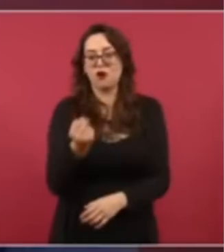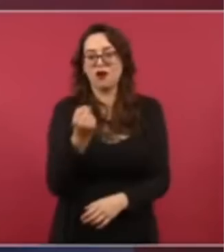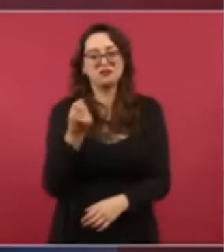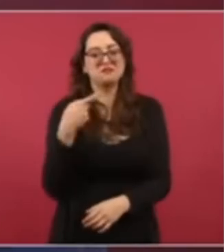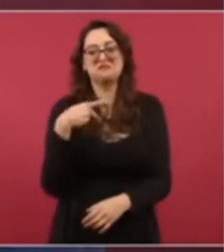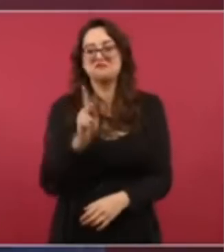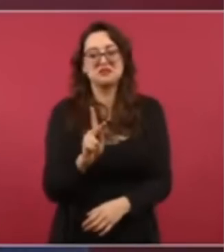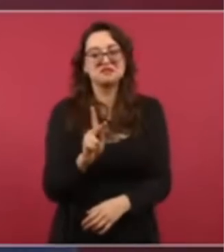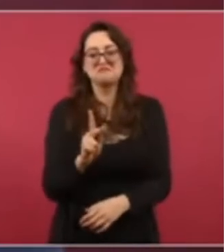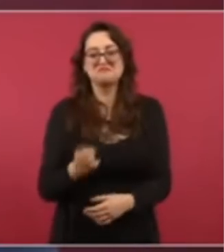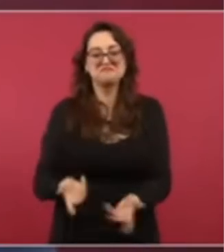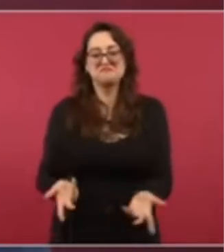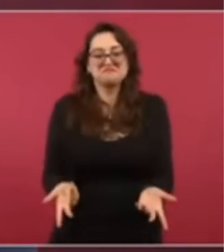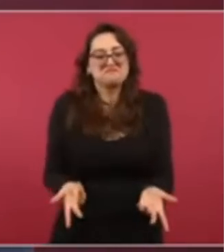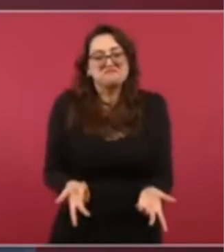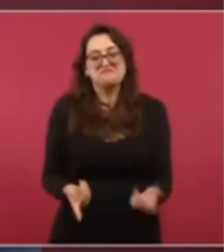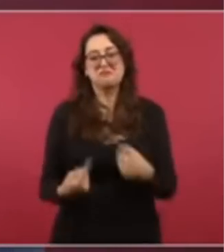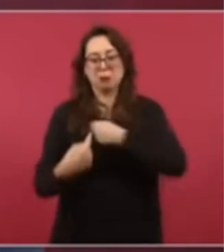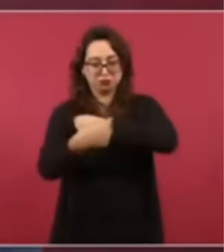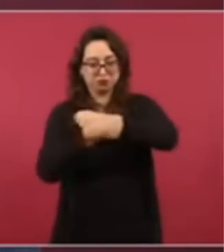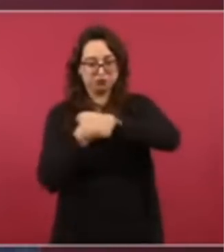¿no? El Reforma ya está